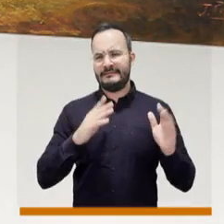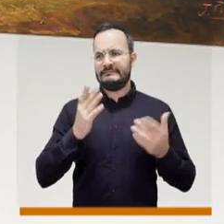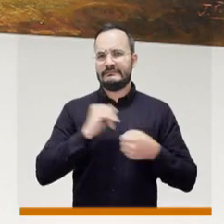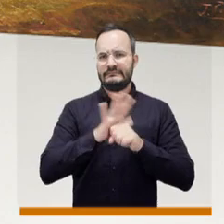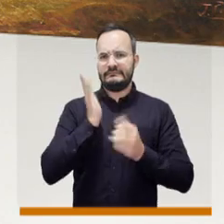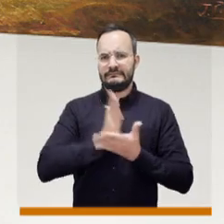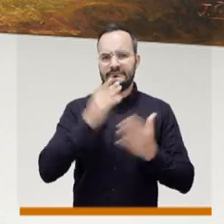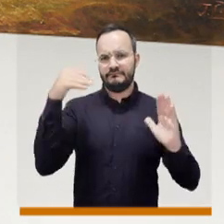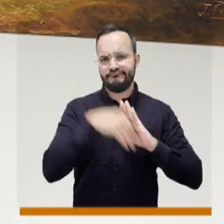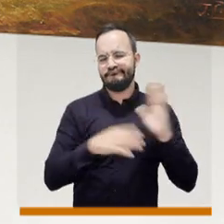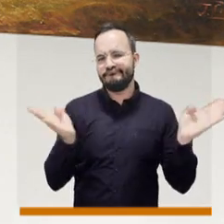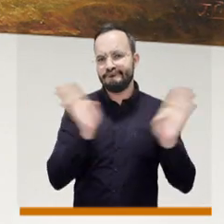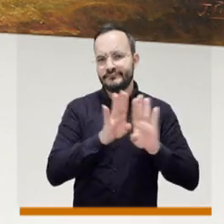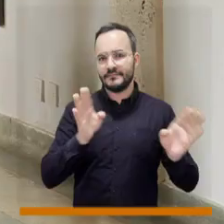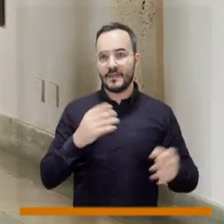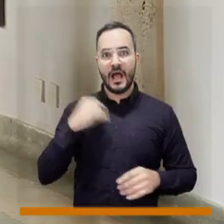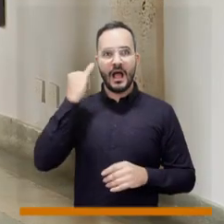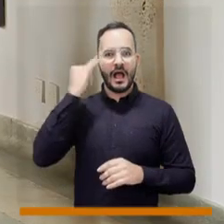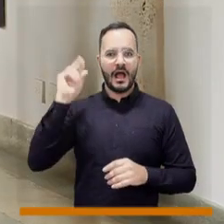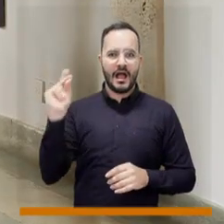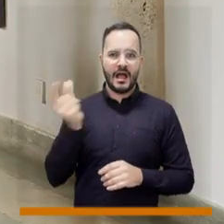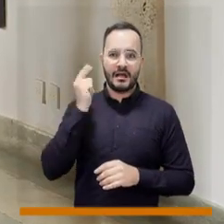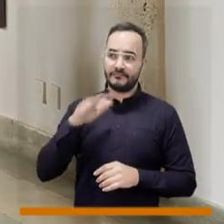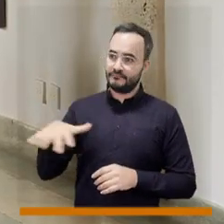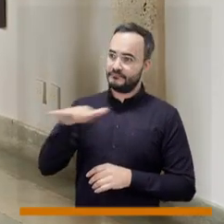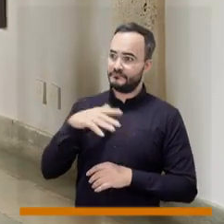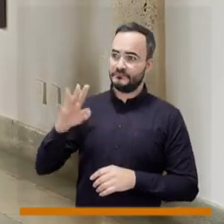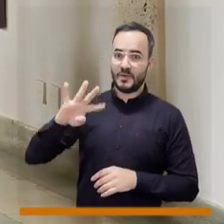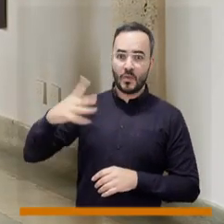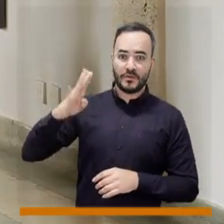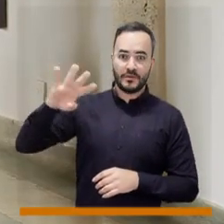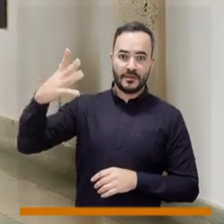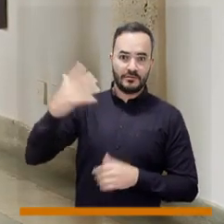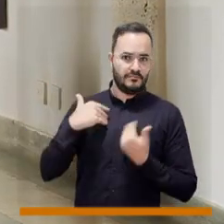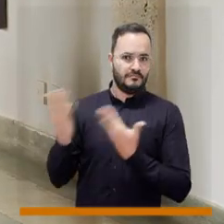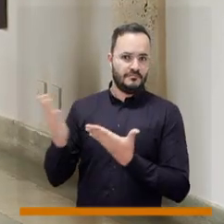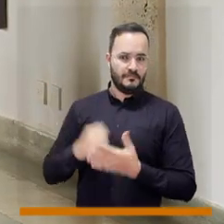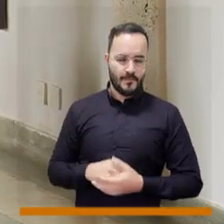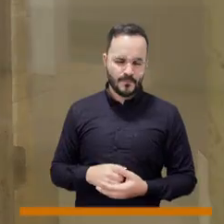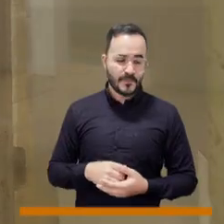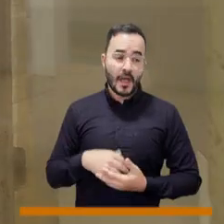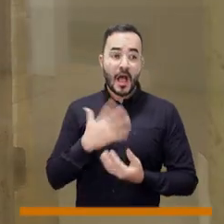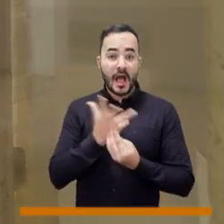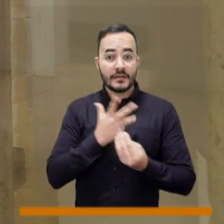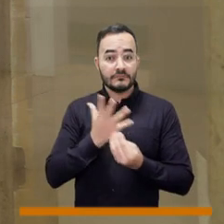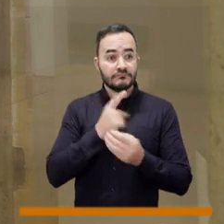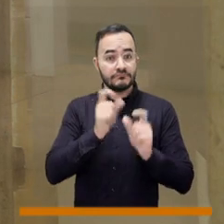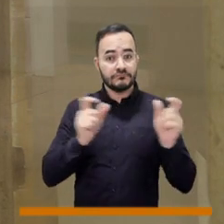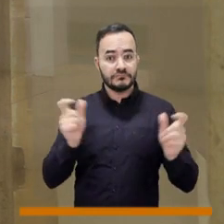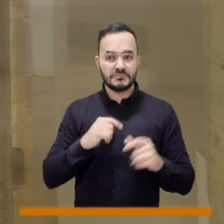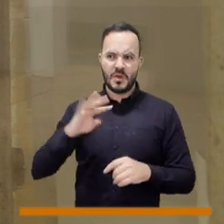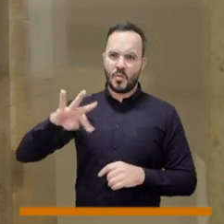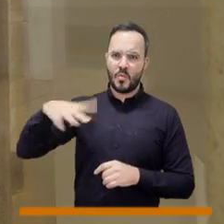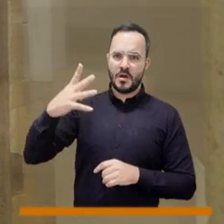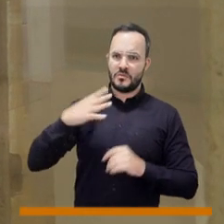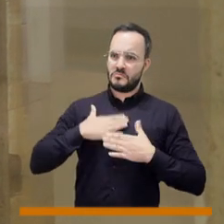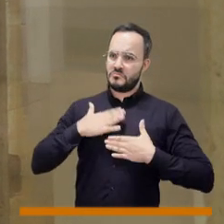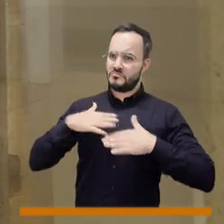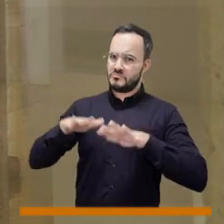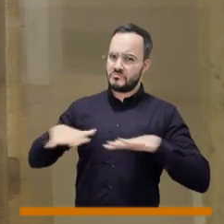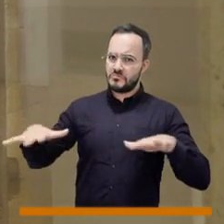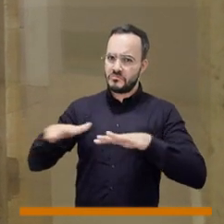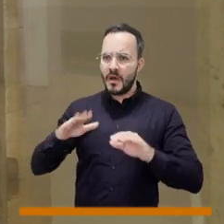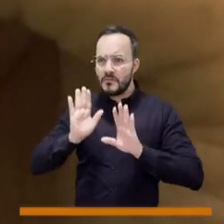esos espacios para el arte y para los artistas. Entonces, en el cuarto piso, los artistas abrieron su propio espacio, su